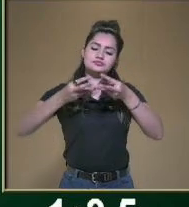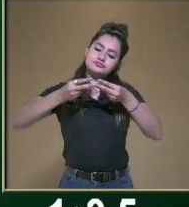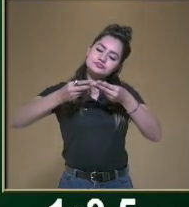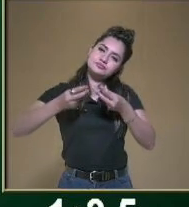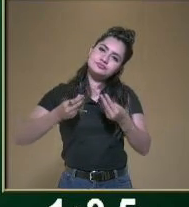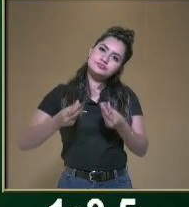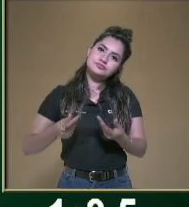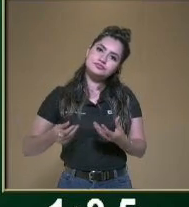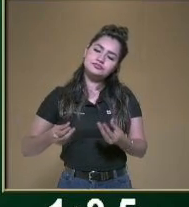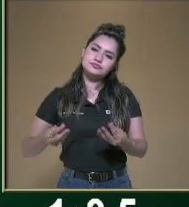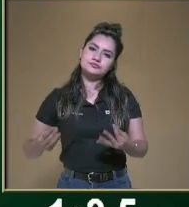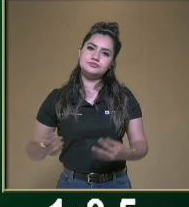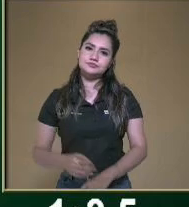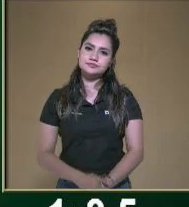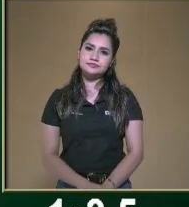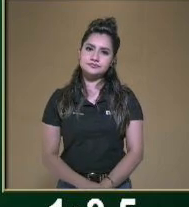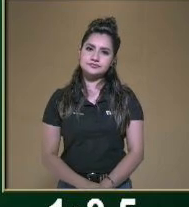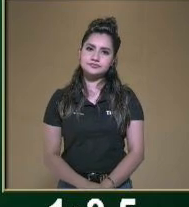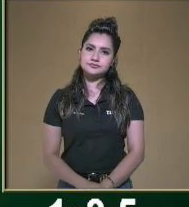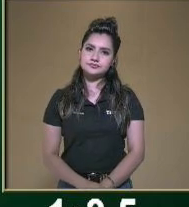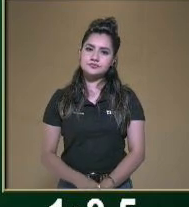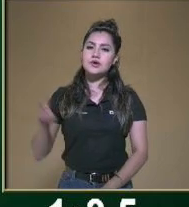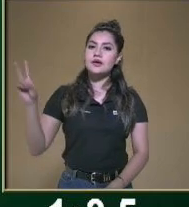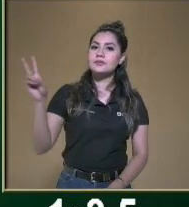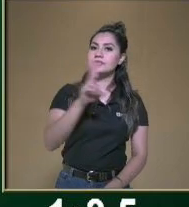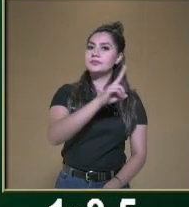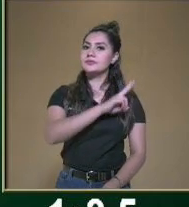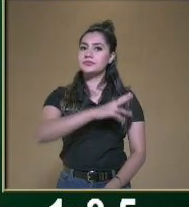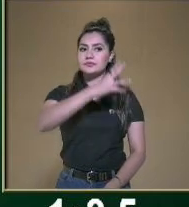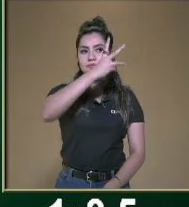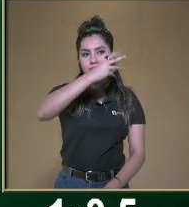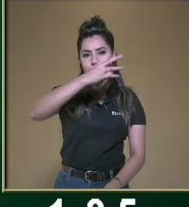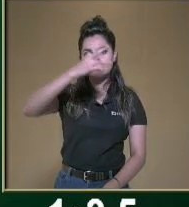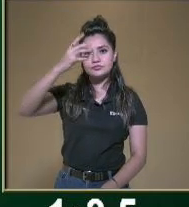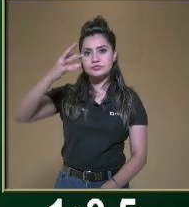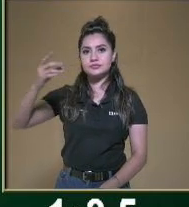puede viajar por el aire y llegar hasta